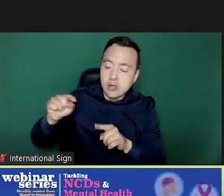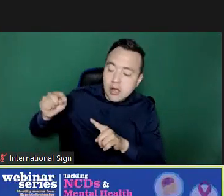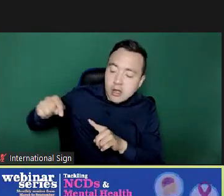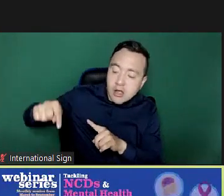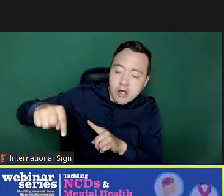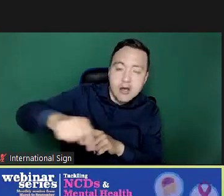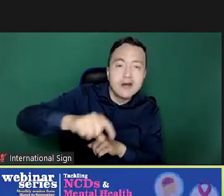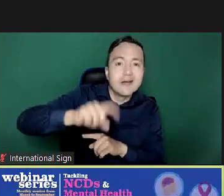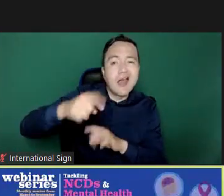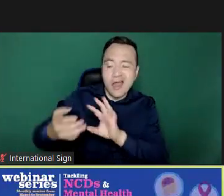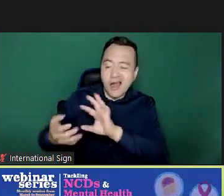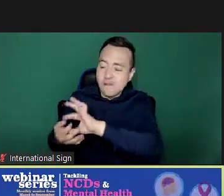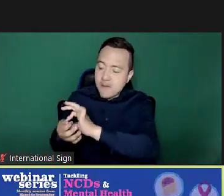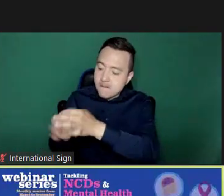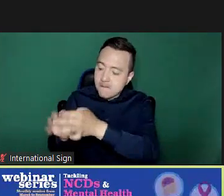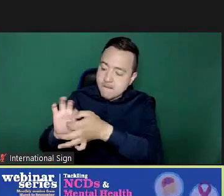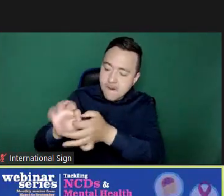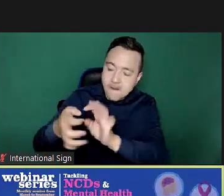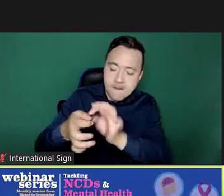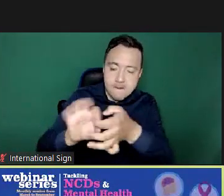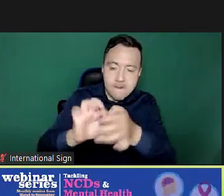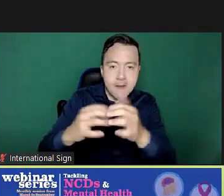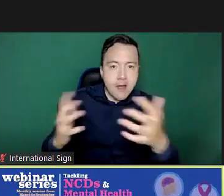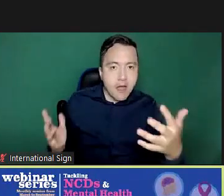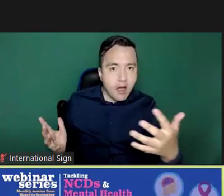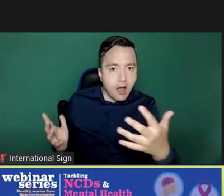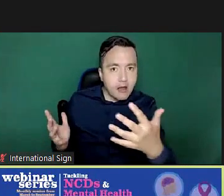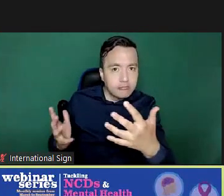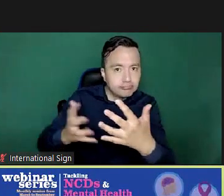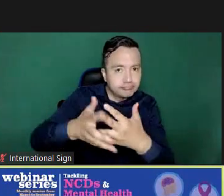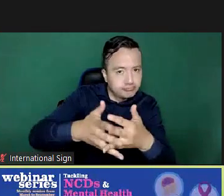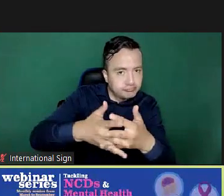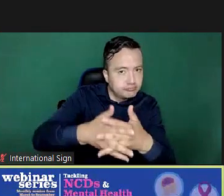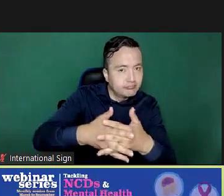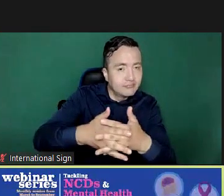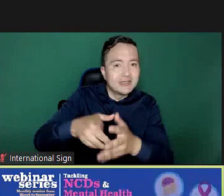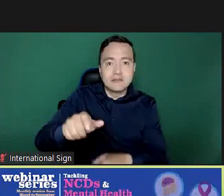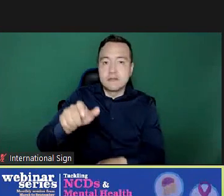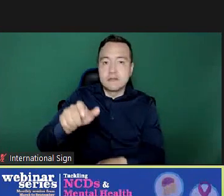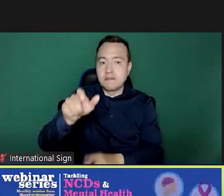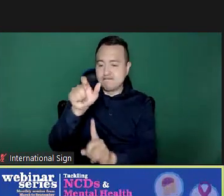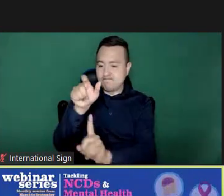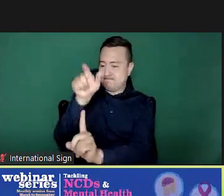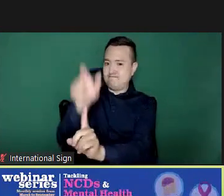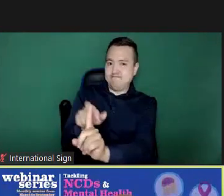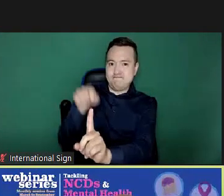integral, de manera coordinada, teniendo al paciente en el centro.